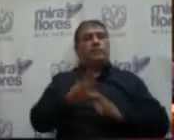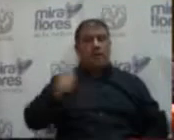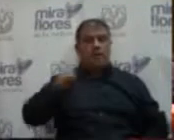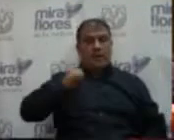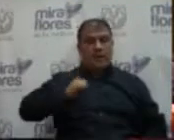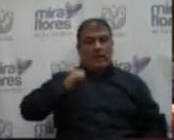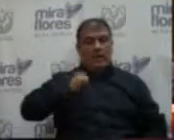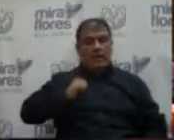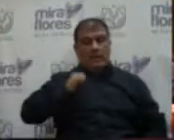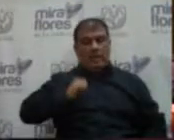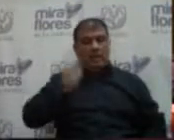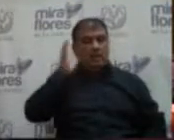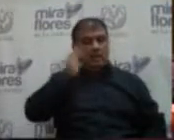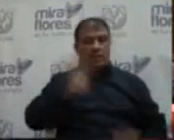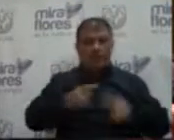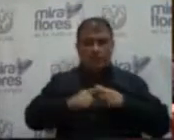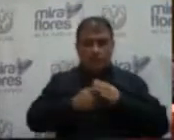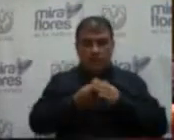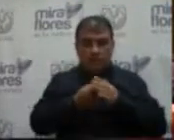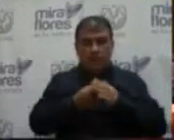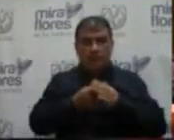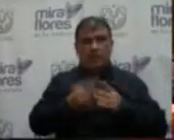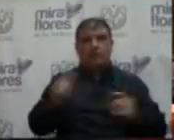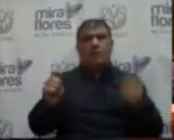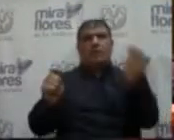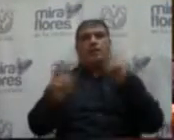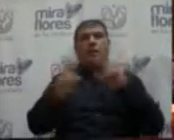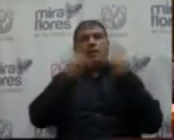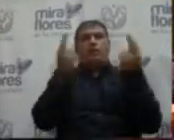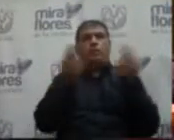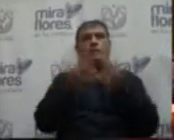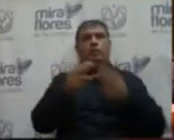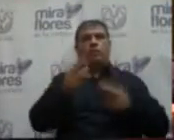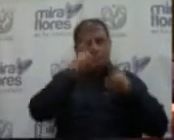de Miraflores dará inicio a la sesión solemne.